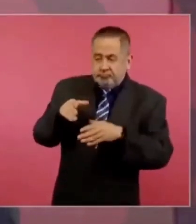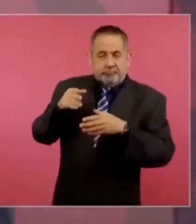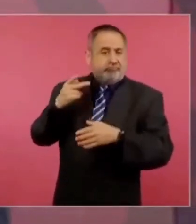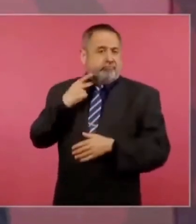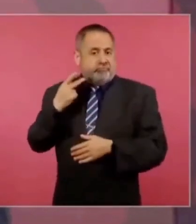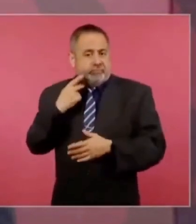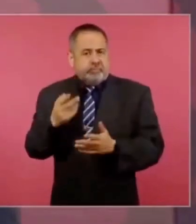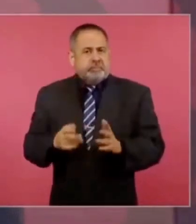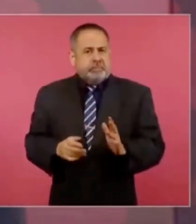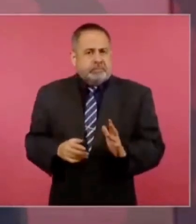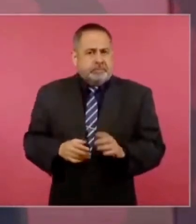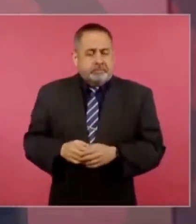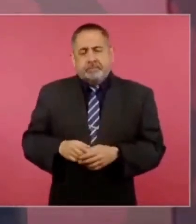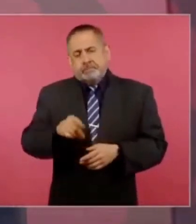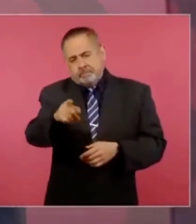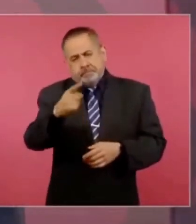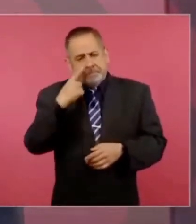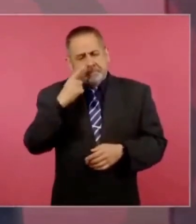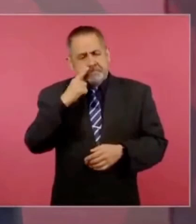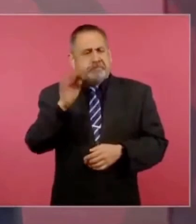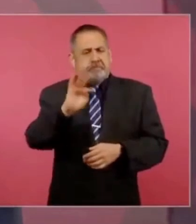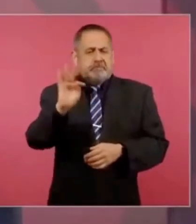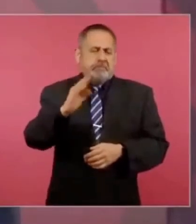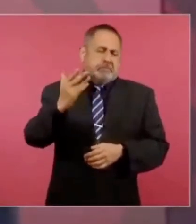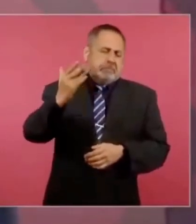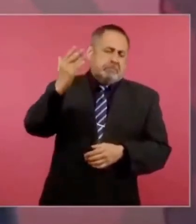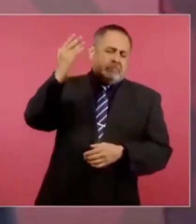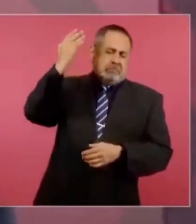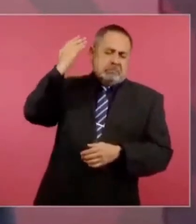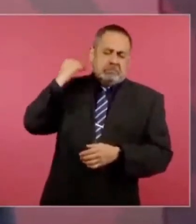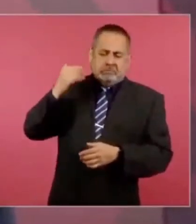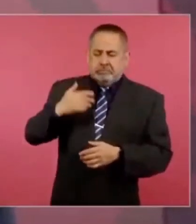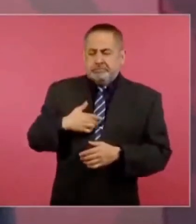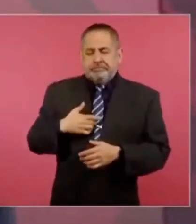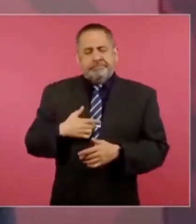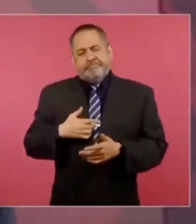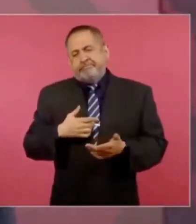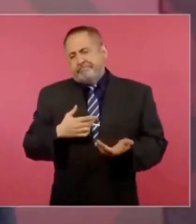Quizá en otros tiempos se podía fingir,